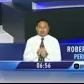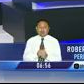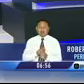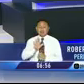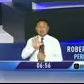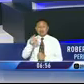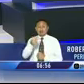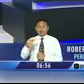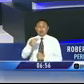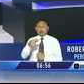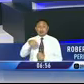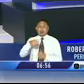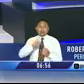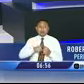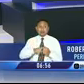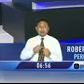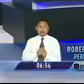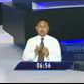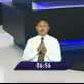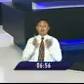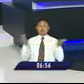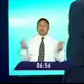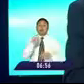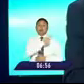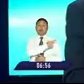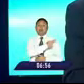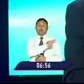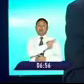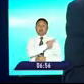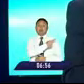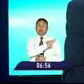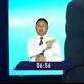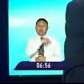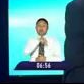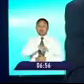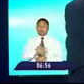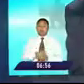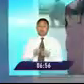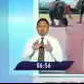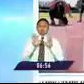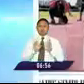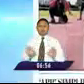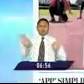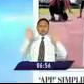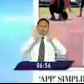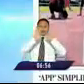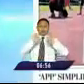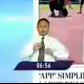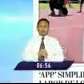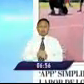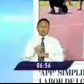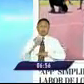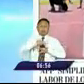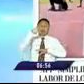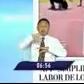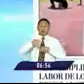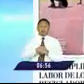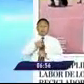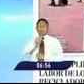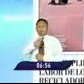centígrados, temperatura en la ciudad de Quito. Diario El Comercio ya ha llegado a nuestra mesa de trabajo. Títulos importantes en la emisión impresa: Pichincha Pula